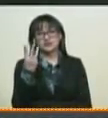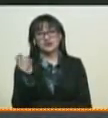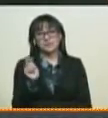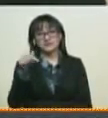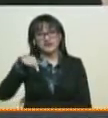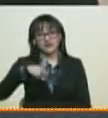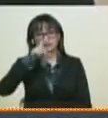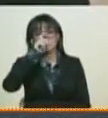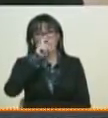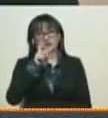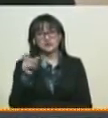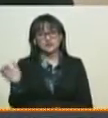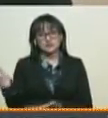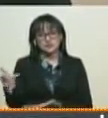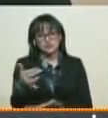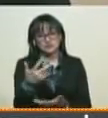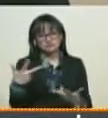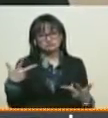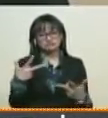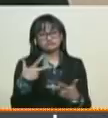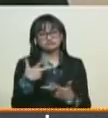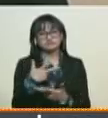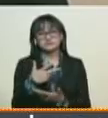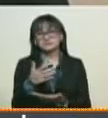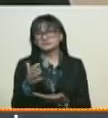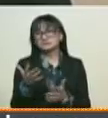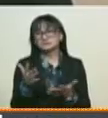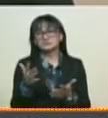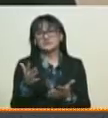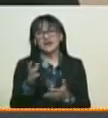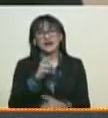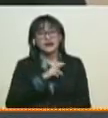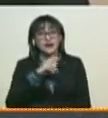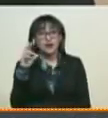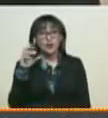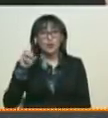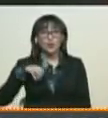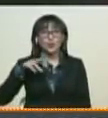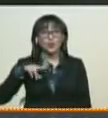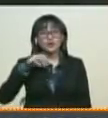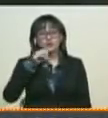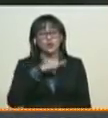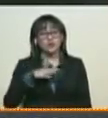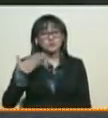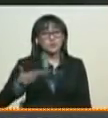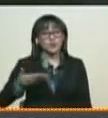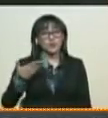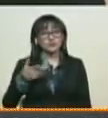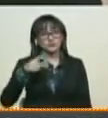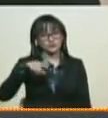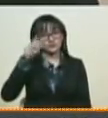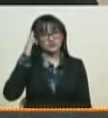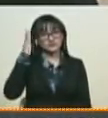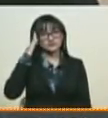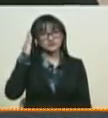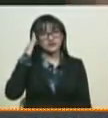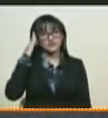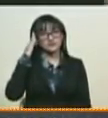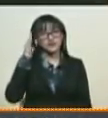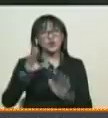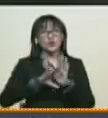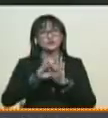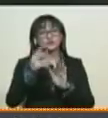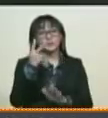año cerró con una recaudación récord importantísima. Y ustedes saben, por constitución,